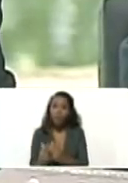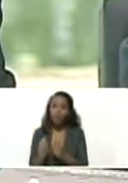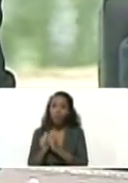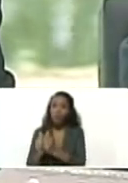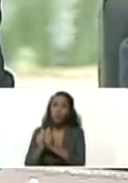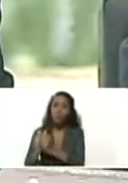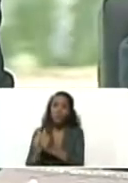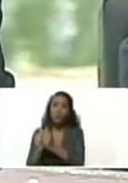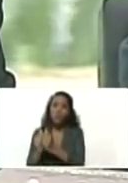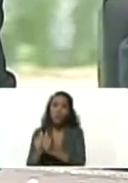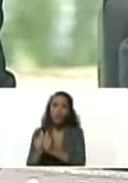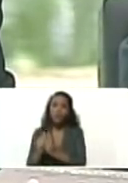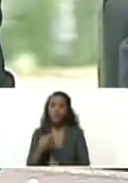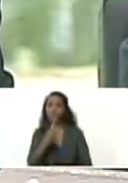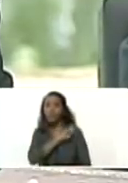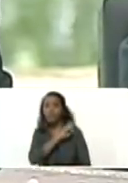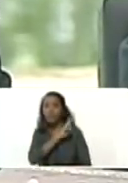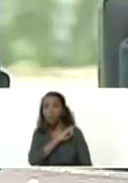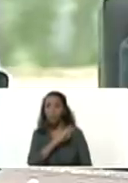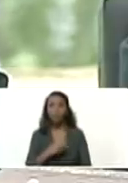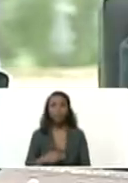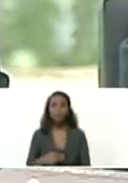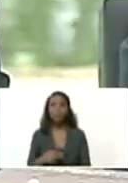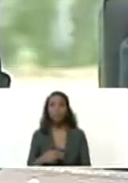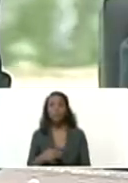general Paredes, la camarada